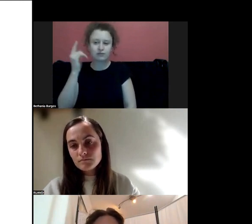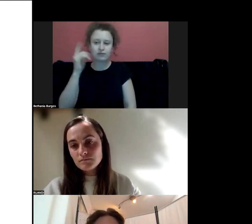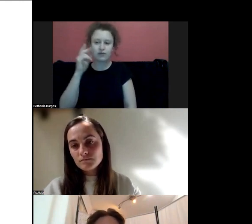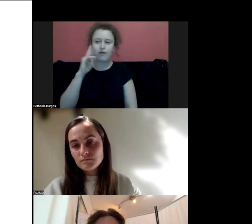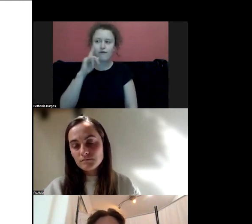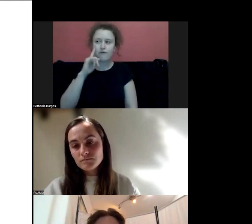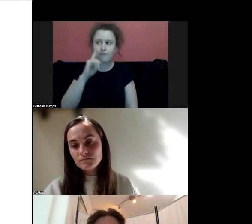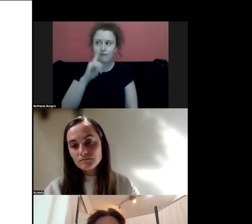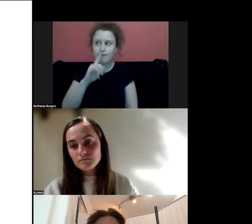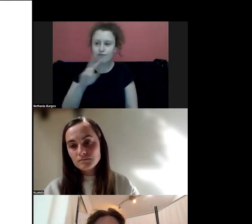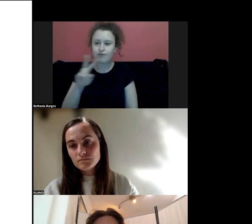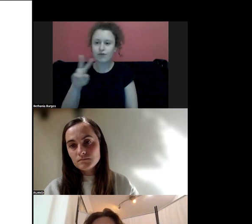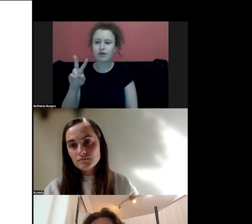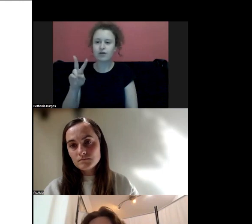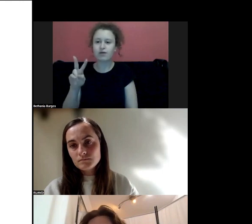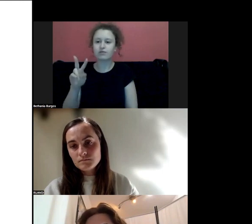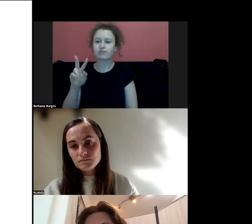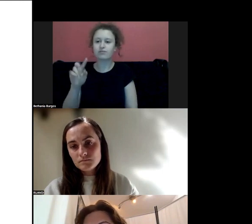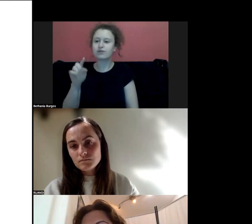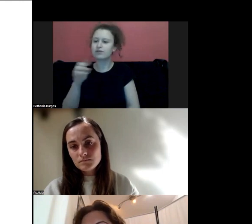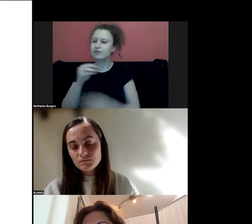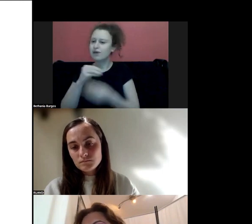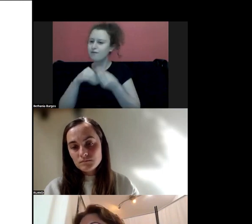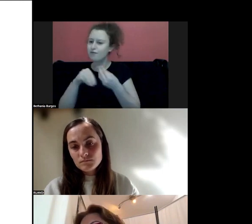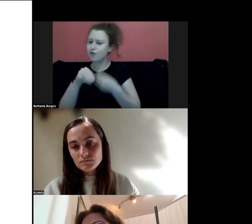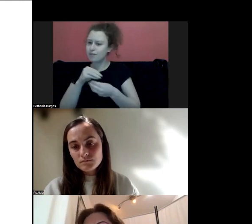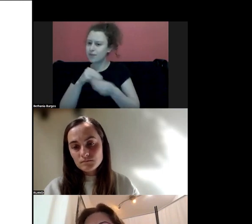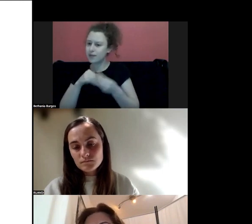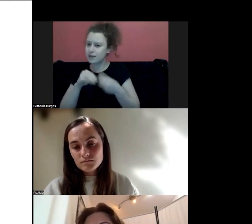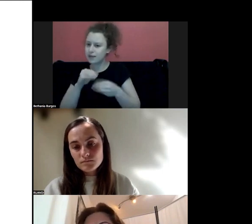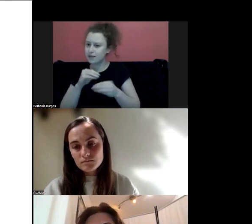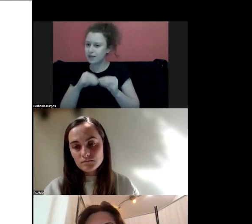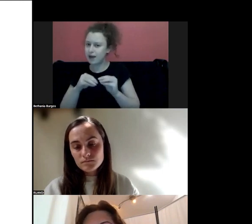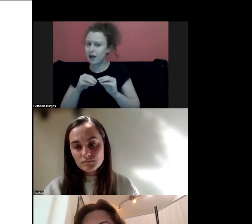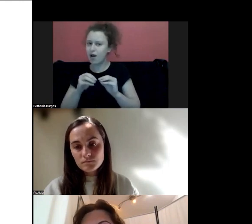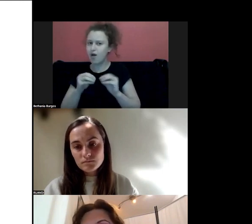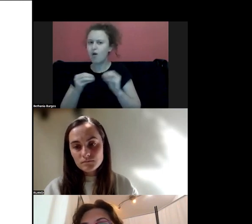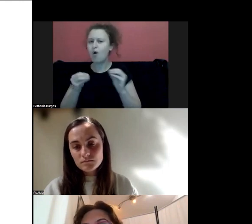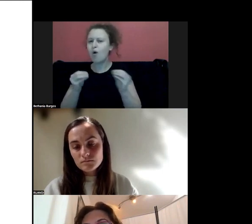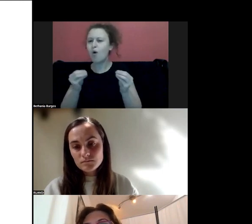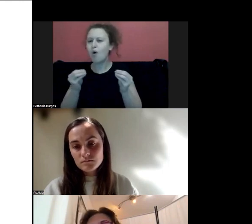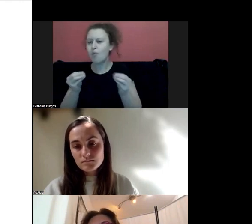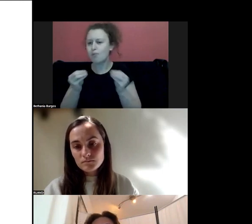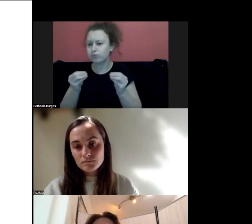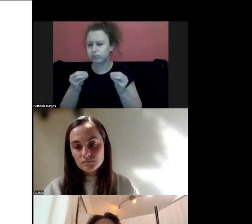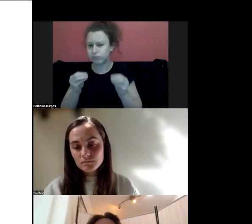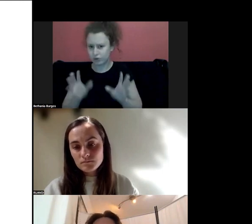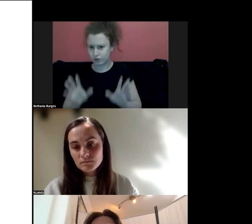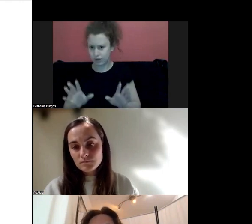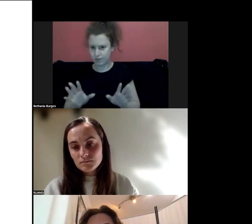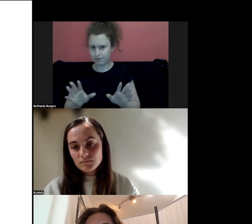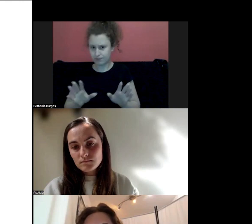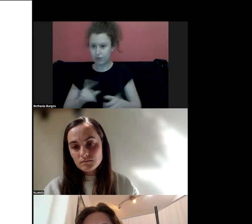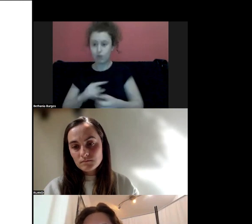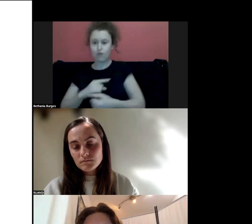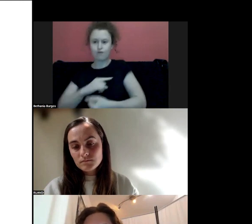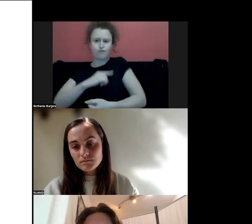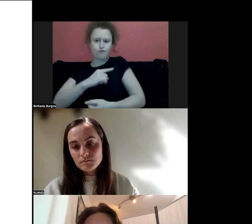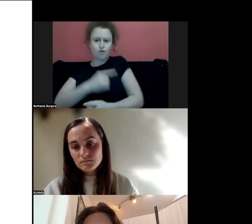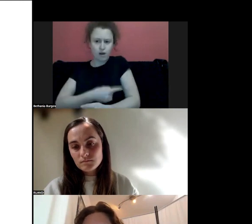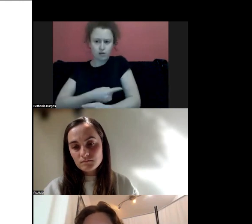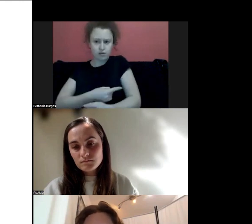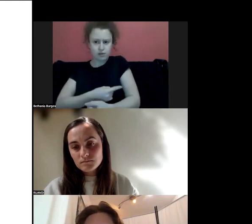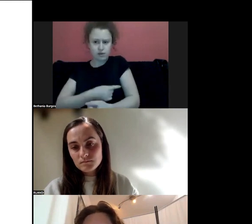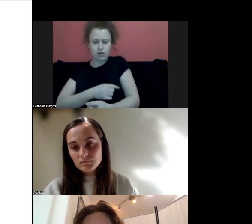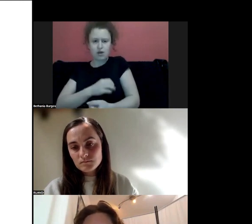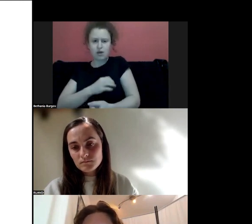ejemplo, a mí me ha pasado hablar con una profesora, por ejemplo, en el centro escolar